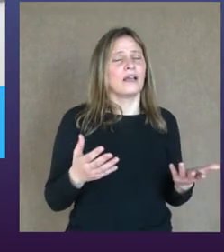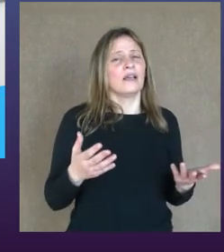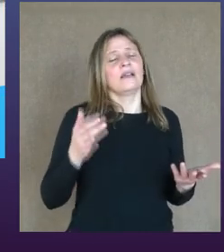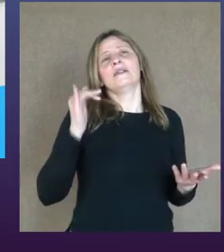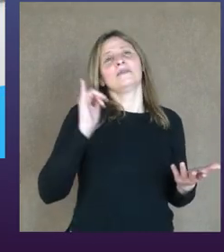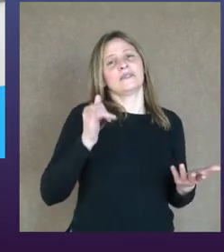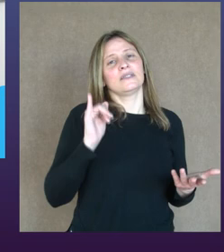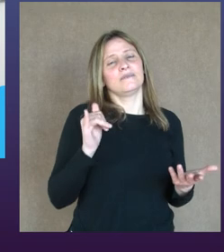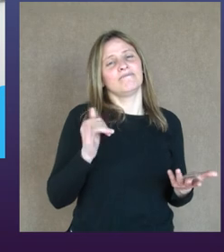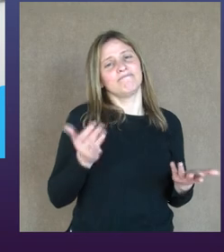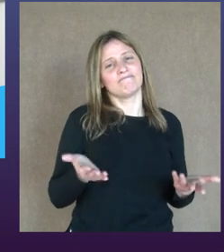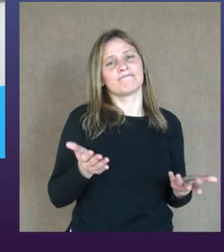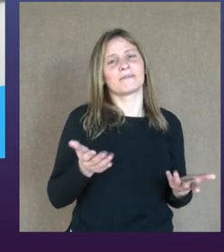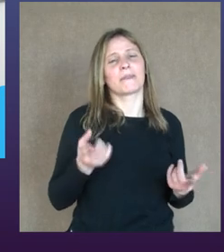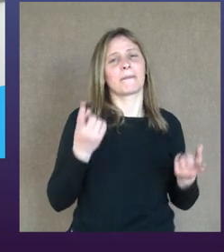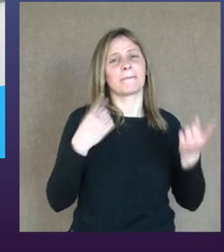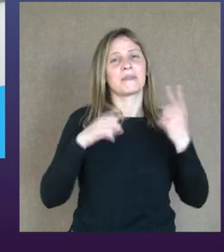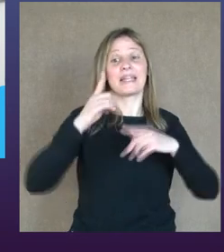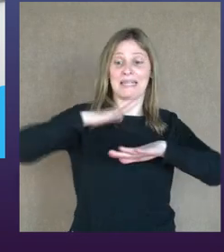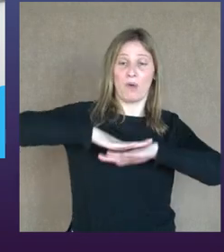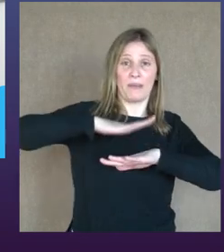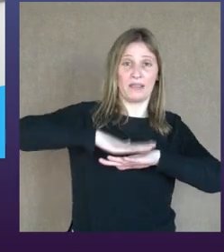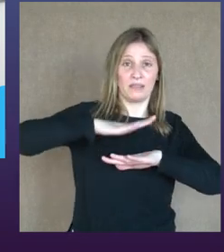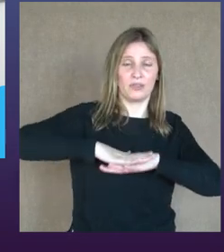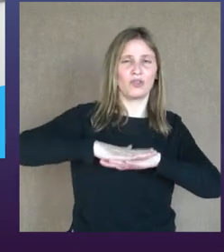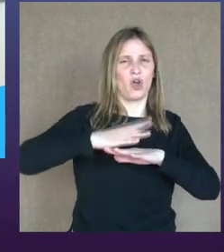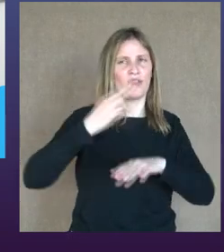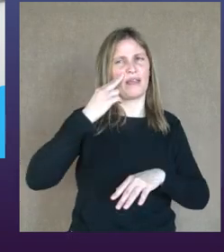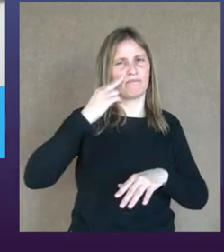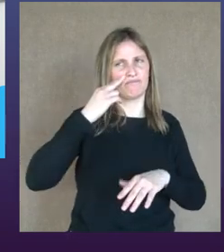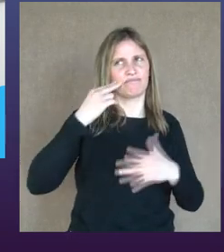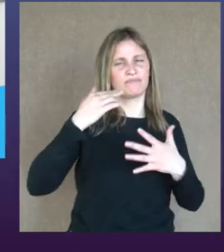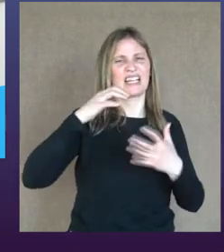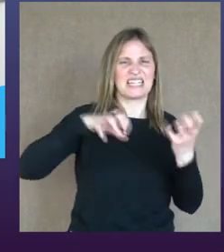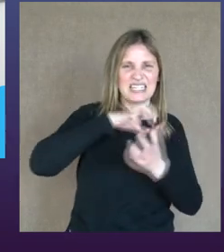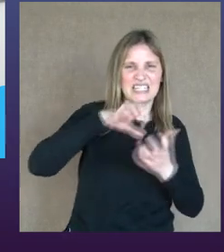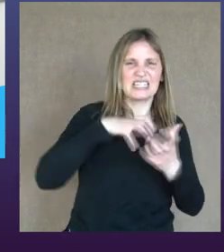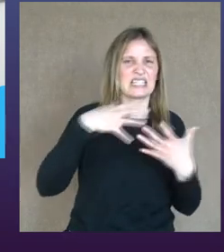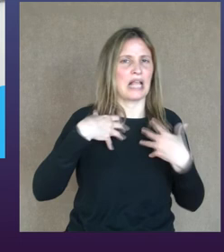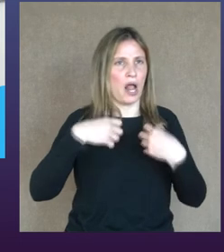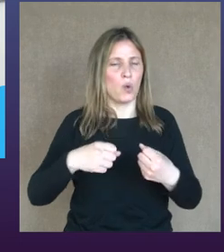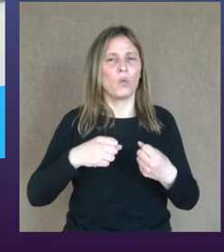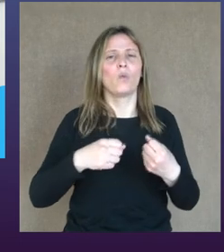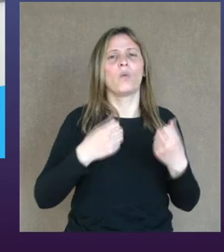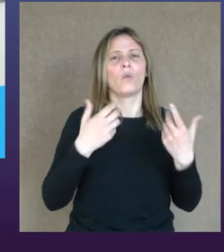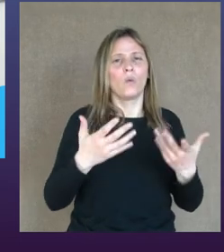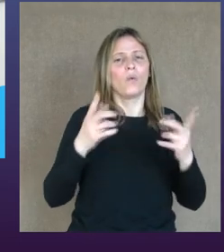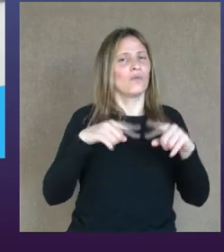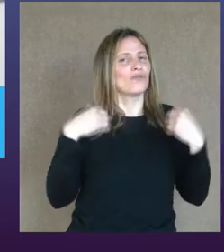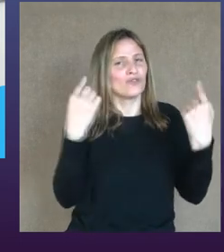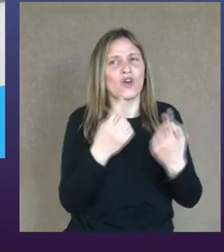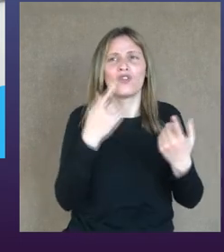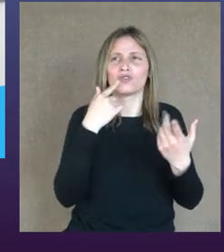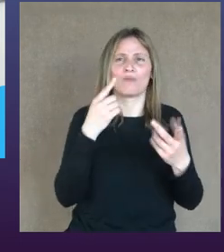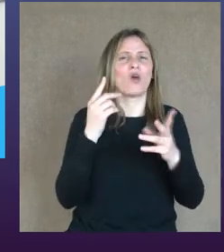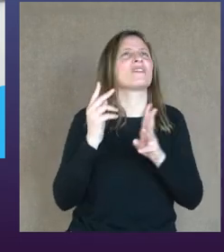Sí, yo lo que siento es que en este momento de crisis, universal, digamos, de que estamos tan